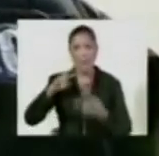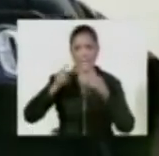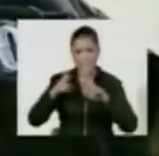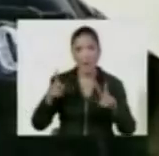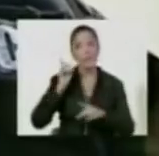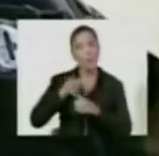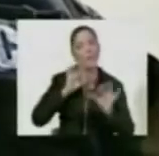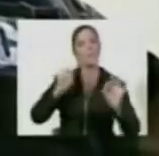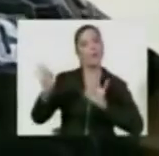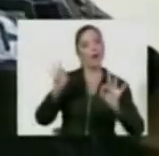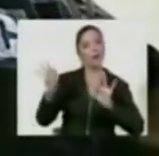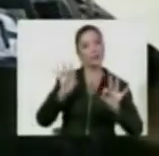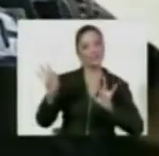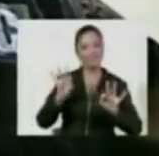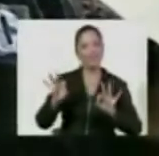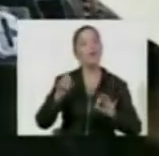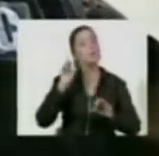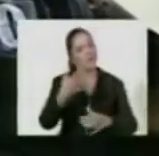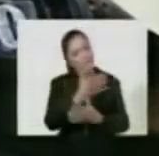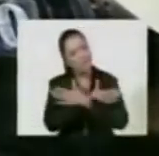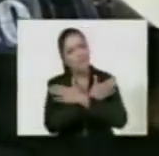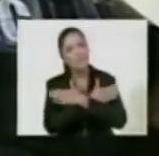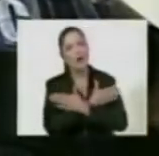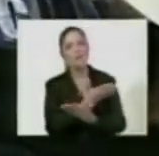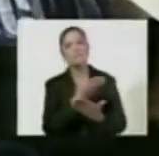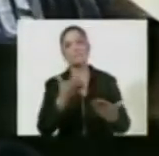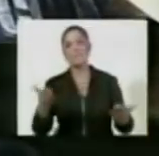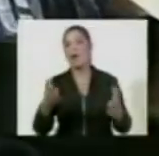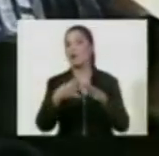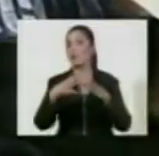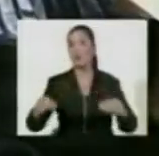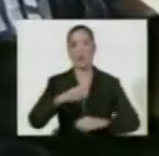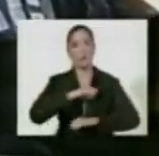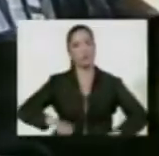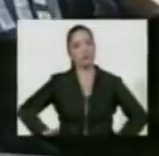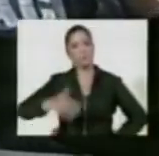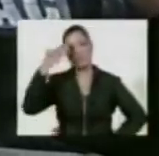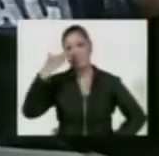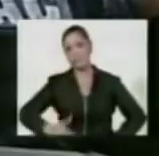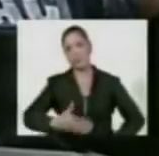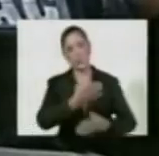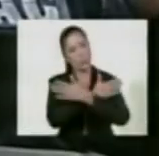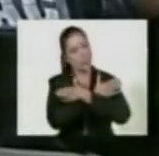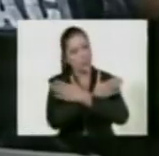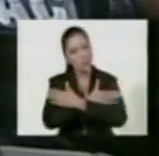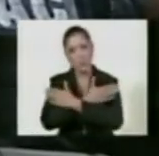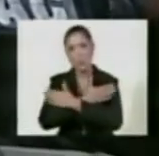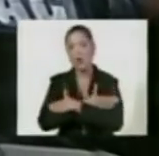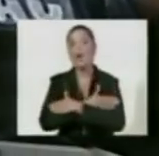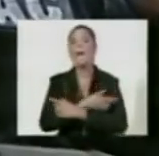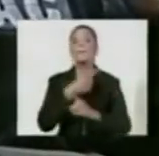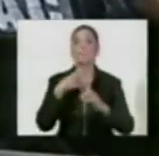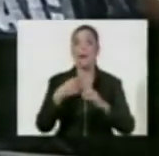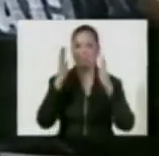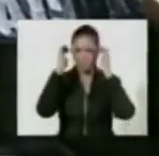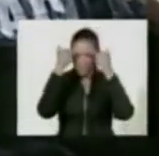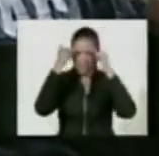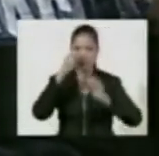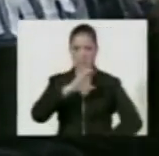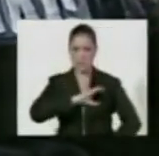paz, al tiempo que felicitaba a los efectivos de la Fuerza Armada Nacional Bolivariana y a la Milicia Nacional Bolivariana,